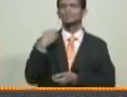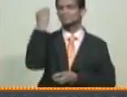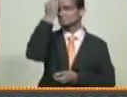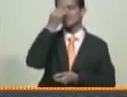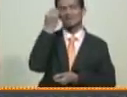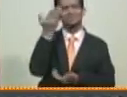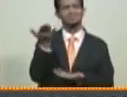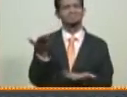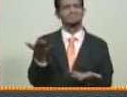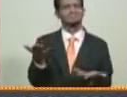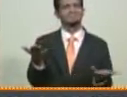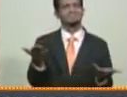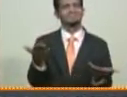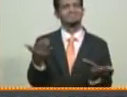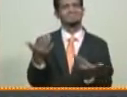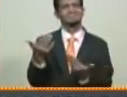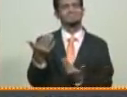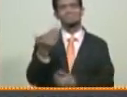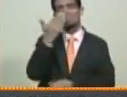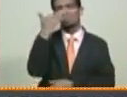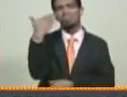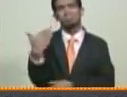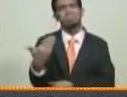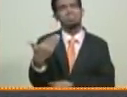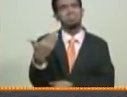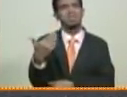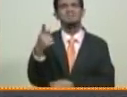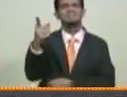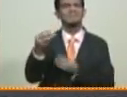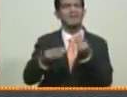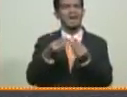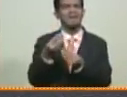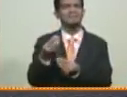absolutamente estúpido, lo que ha hecho Juan Manuel Santos.